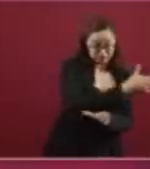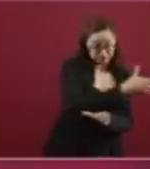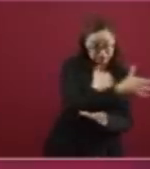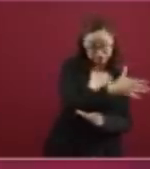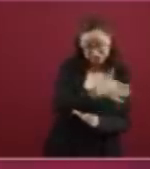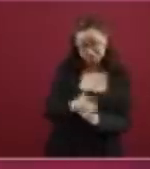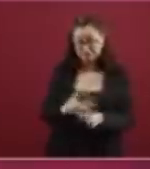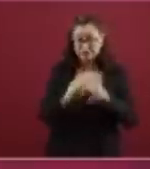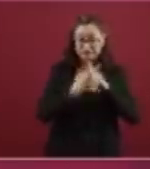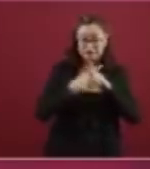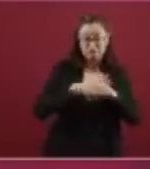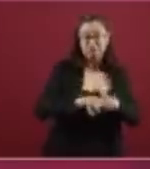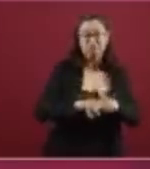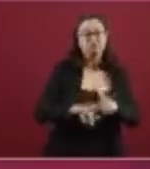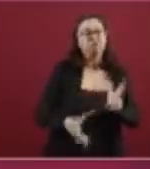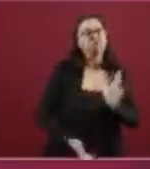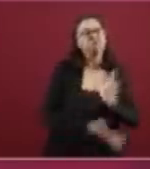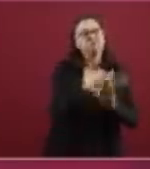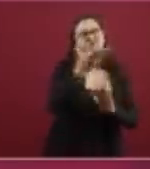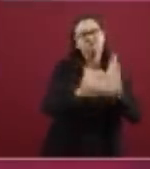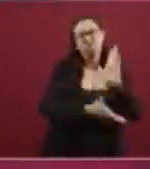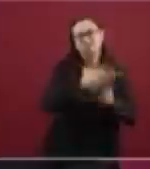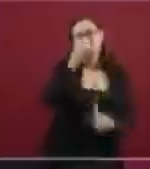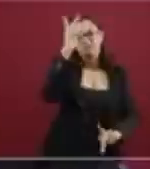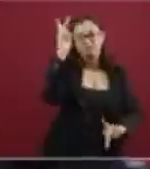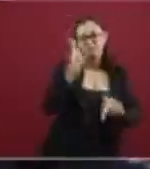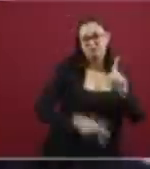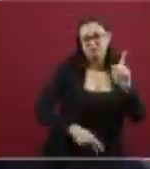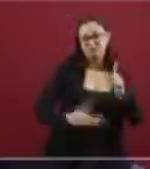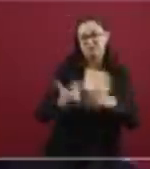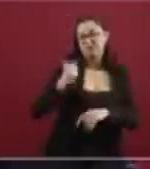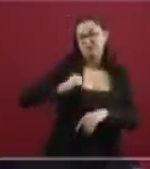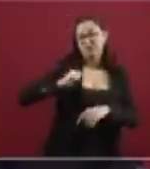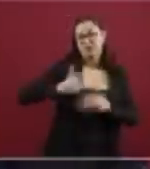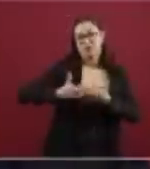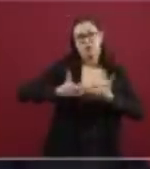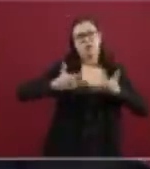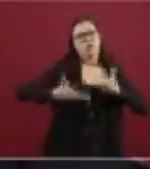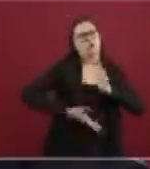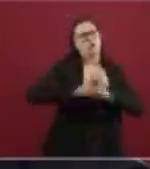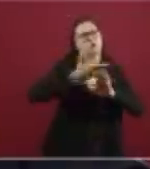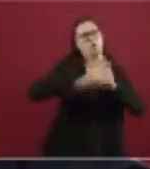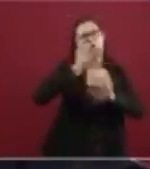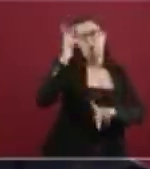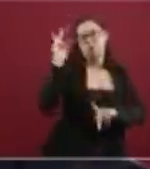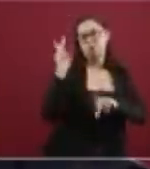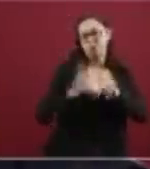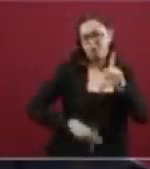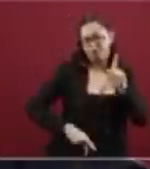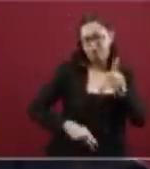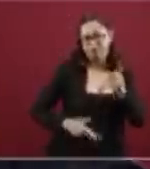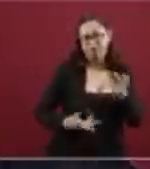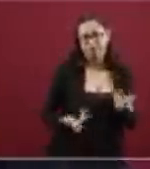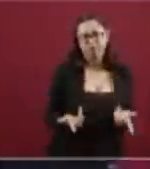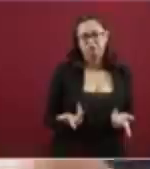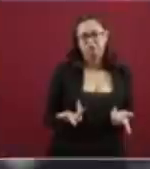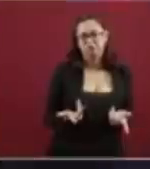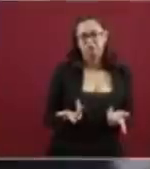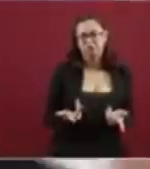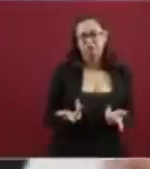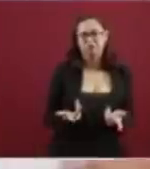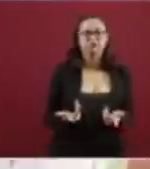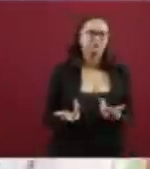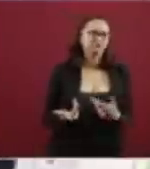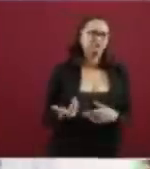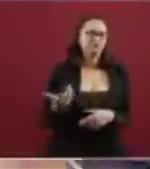construir infraestructura, las grandes obras que se hicieron en el pasado,